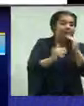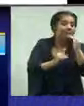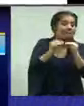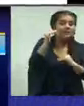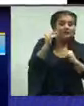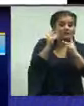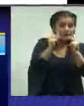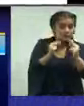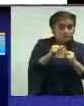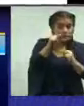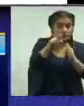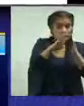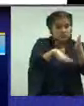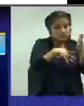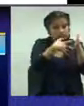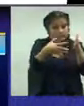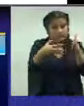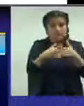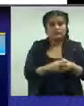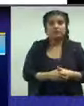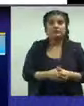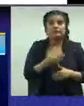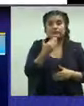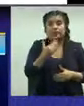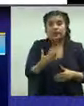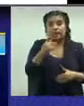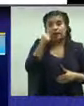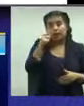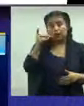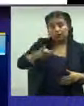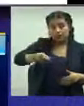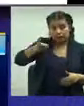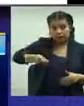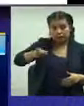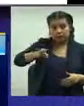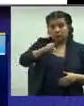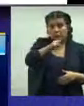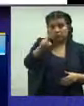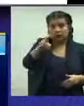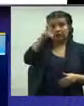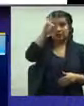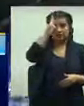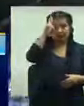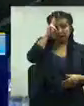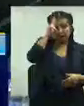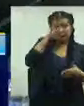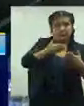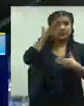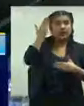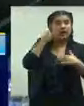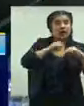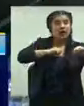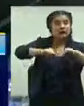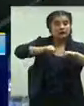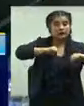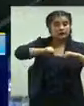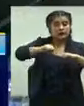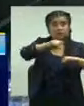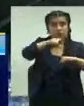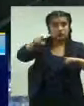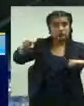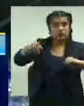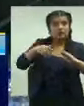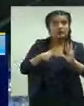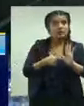proyecciones? Gracias, señor diputado. Solo quisiera comentarle, ustedes recordarán que en una de las actividades que hemos tenido con ustedes